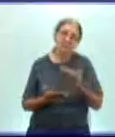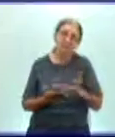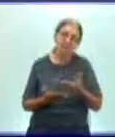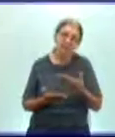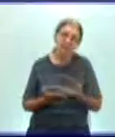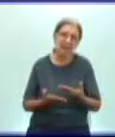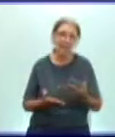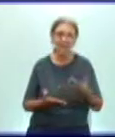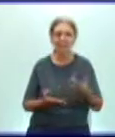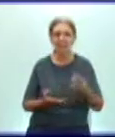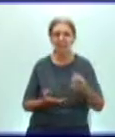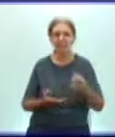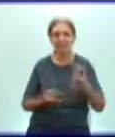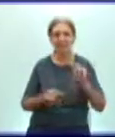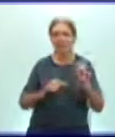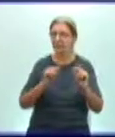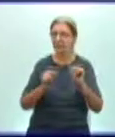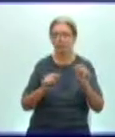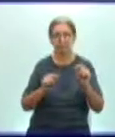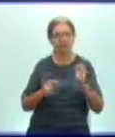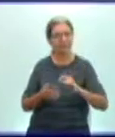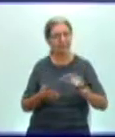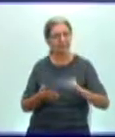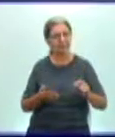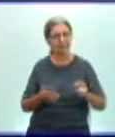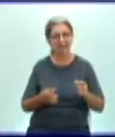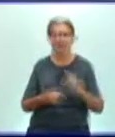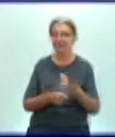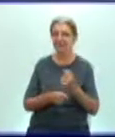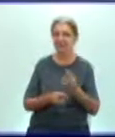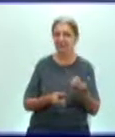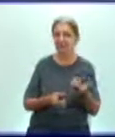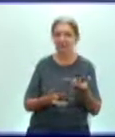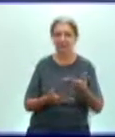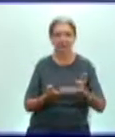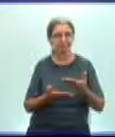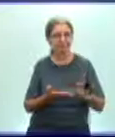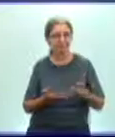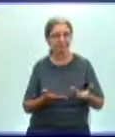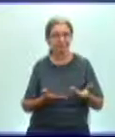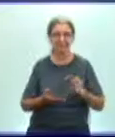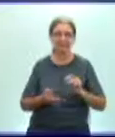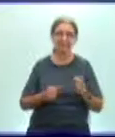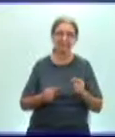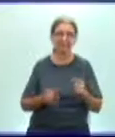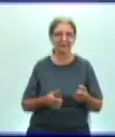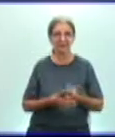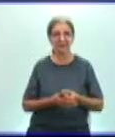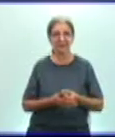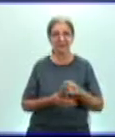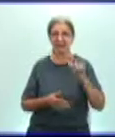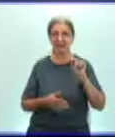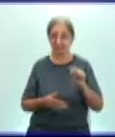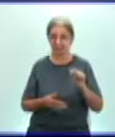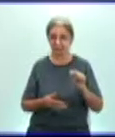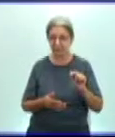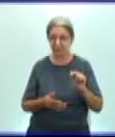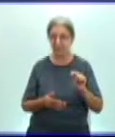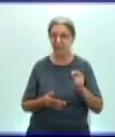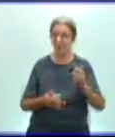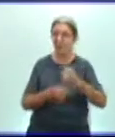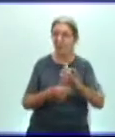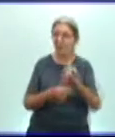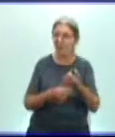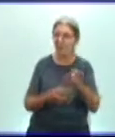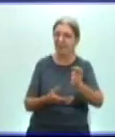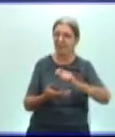pregunta escrita, un trabajo de control, pero además recuerde que esta obra literaria lo que hace es incorporar, y es